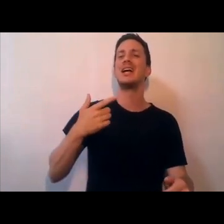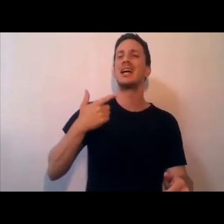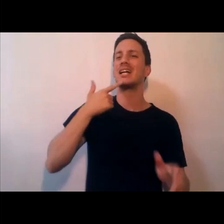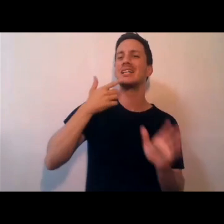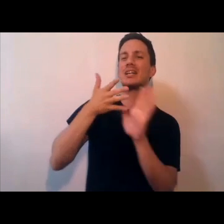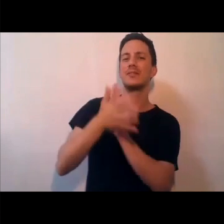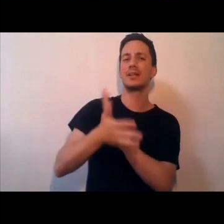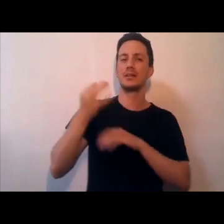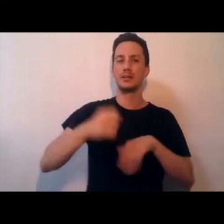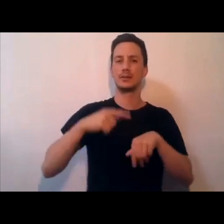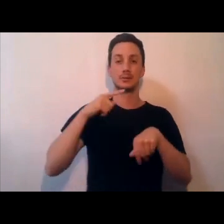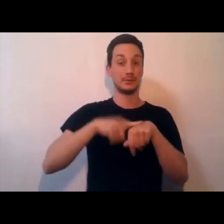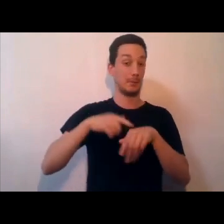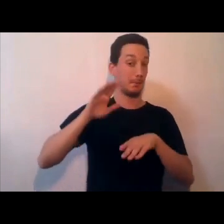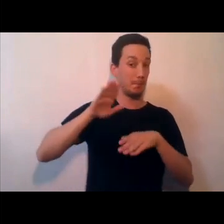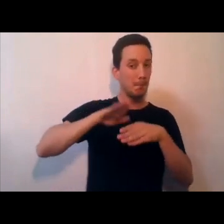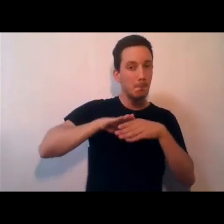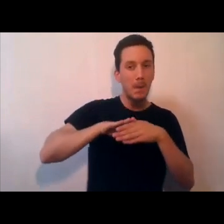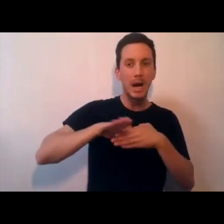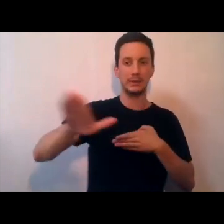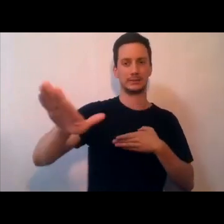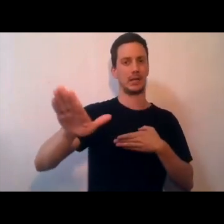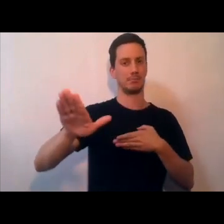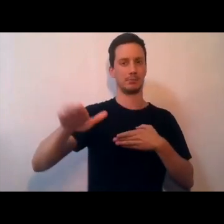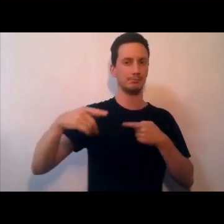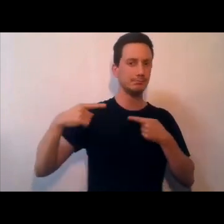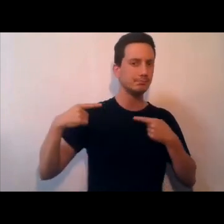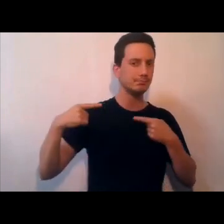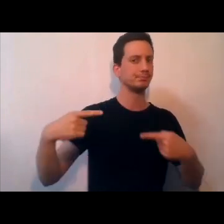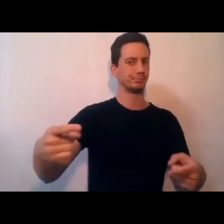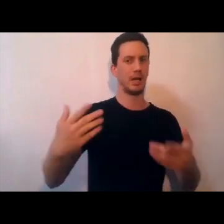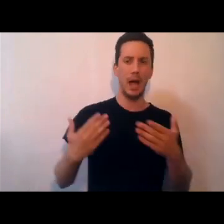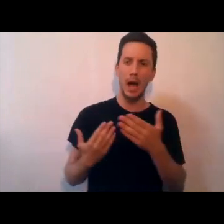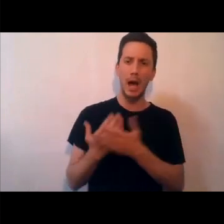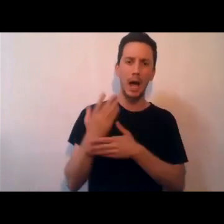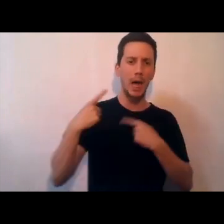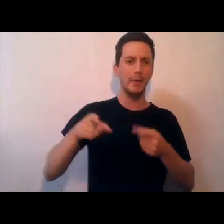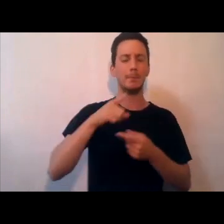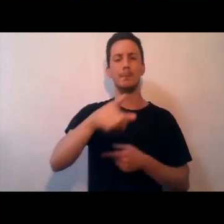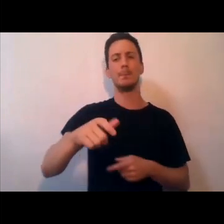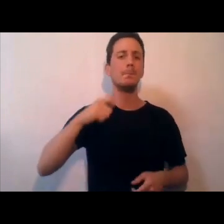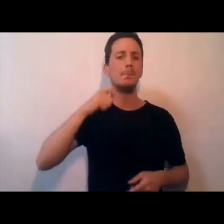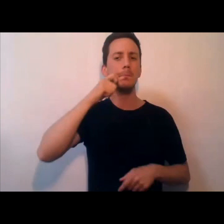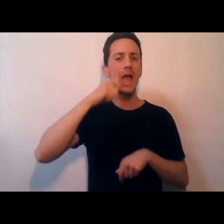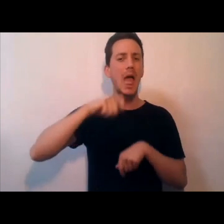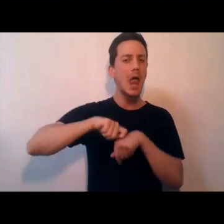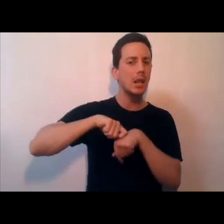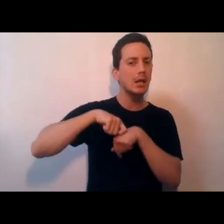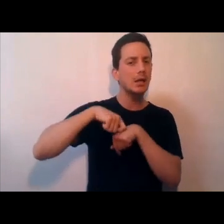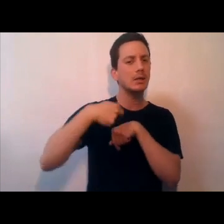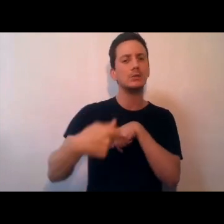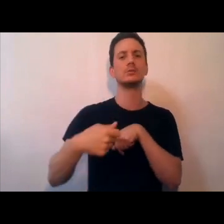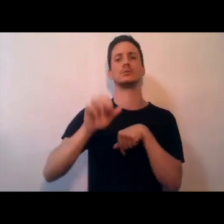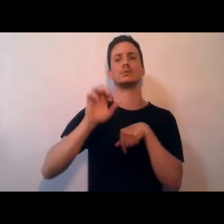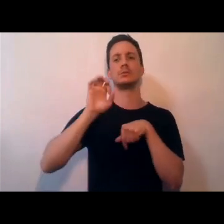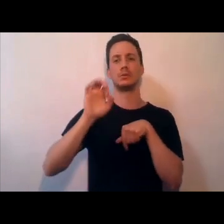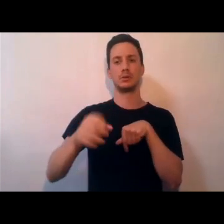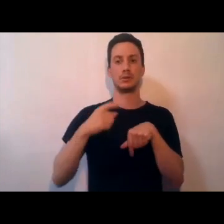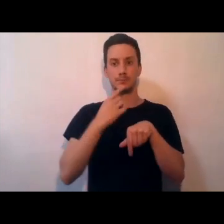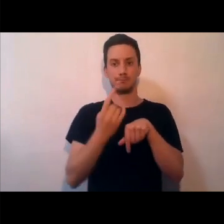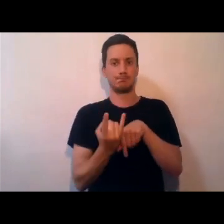a brotes y que asocia picor y una piel muy reactiva que tiene que está